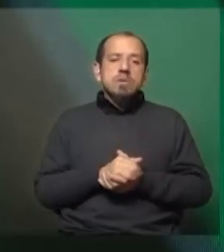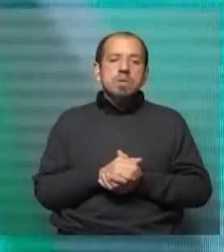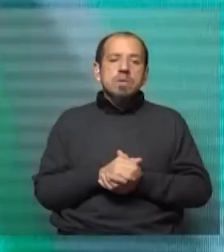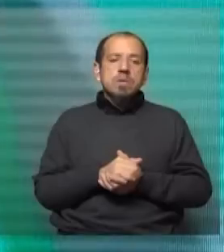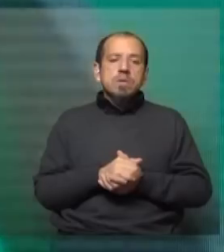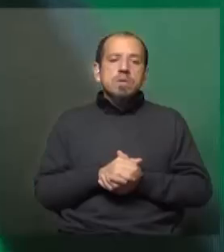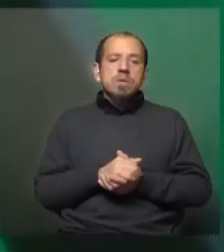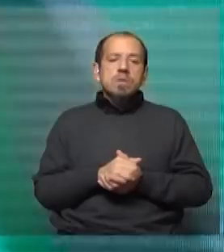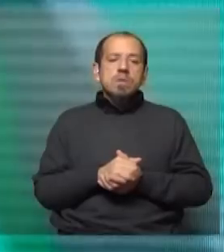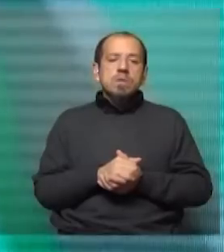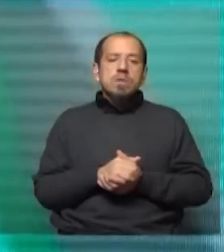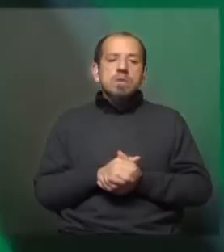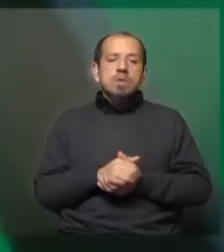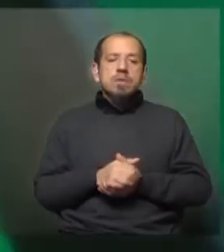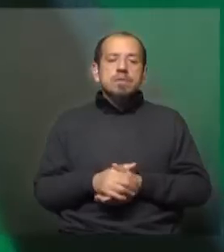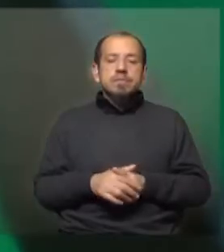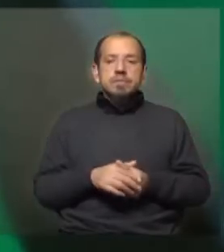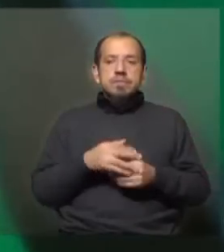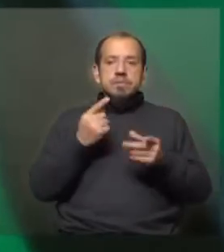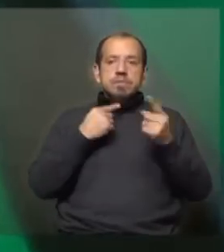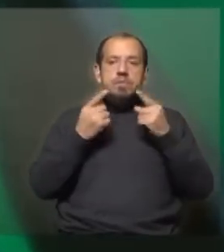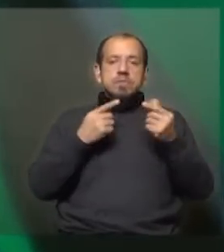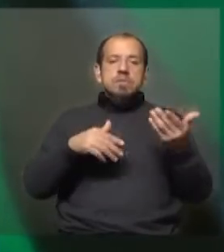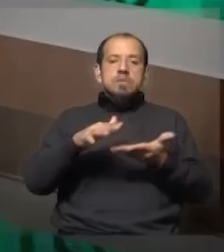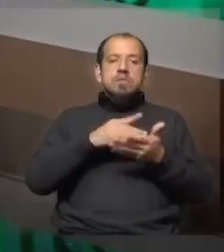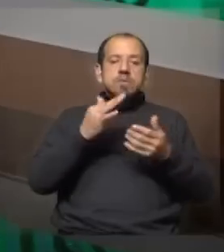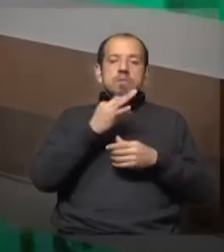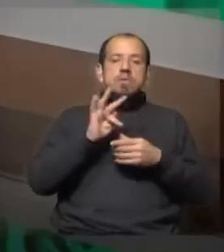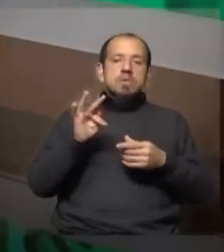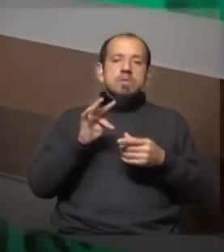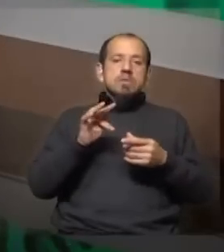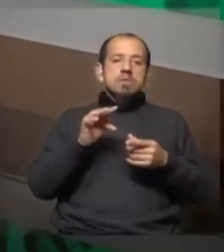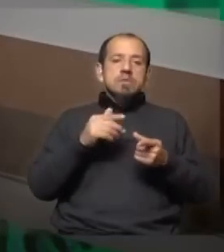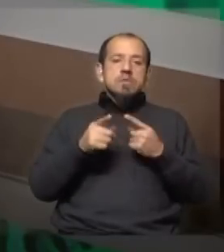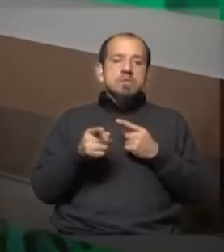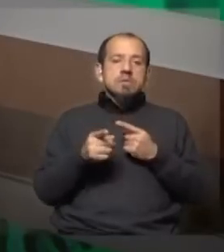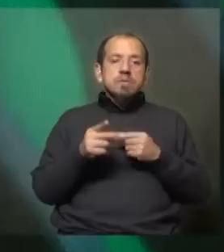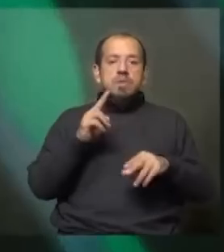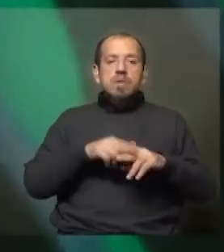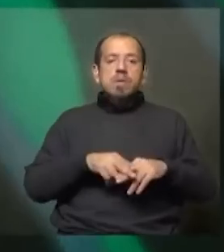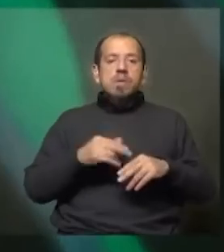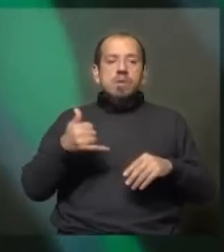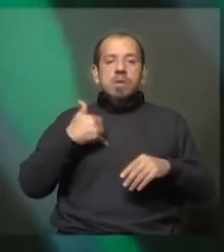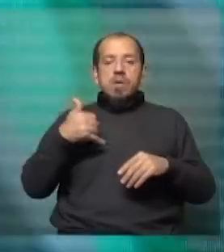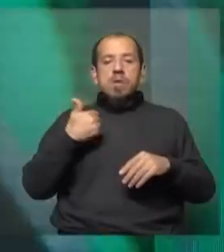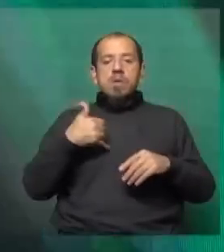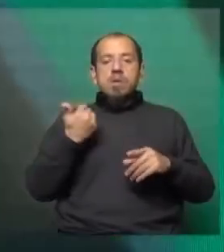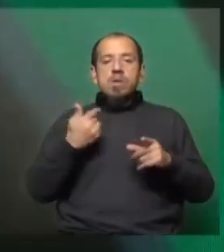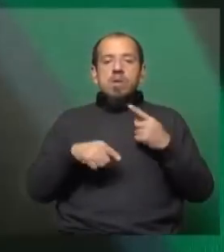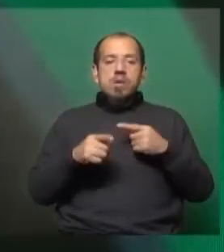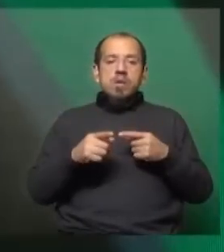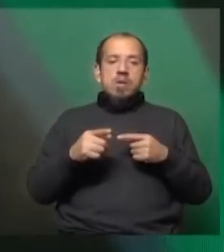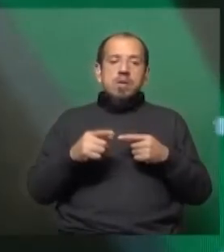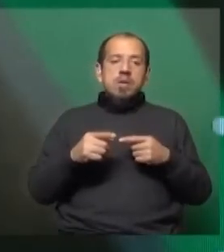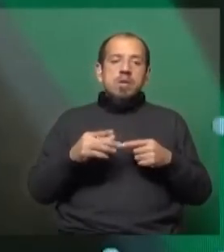te invito a quedarte al próximo bloque porque vamos a estar hablando de la situación de Francia que más allá del hecho en sí de la muerte de un joven en los suburbios complejos que